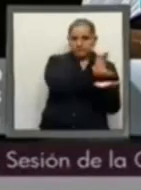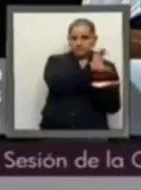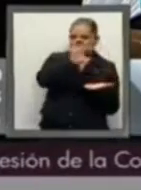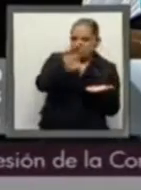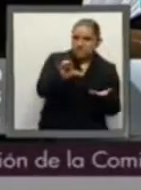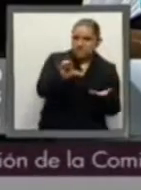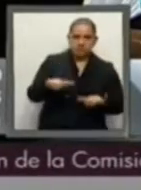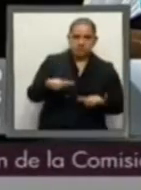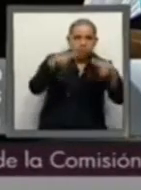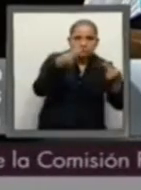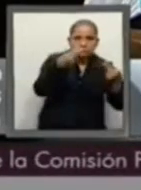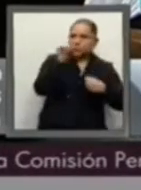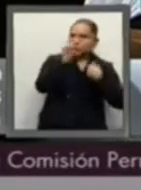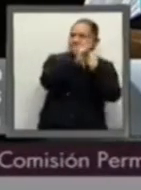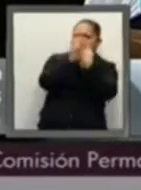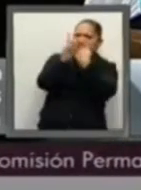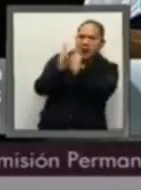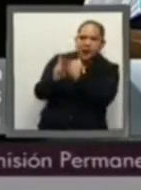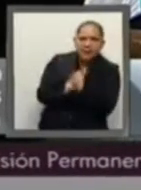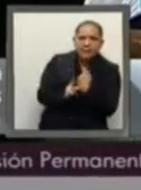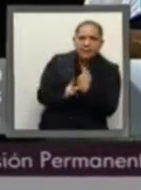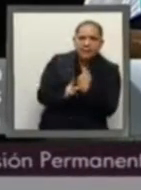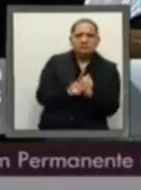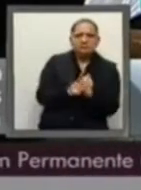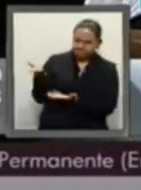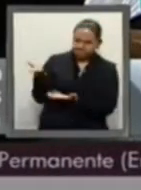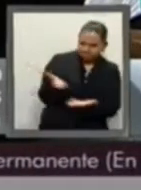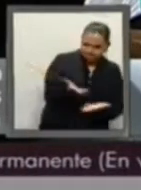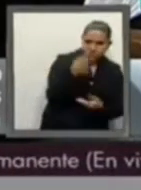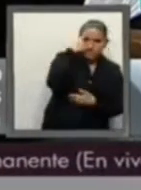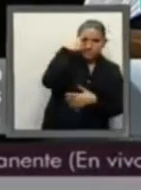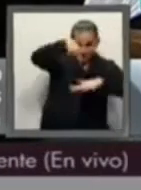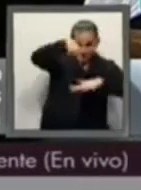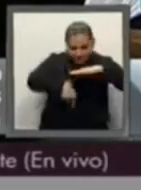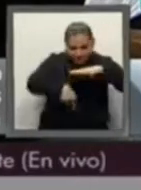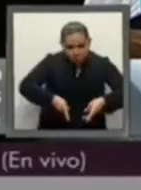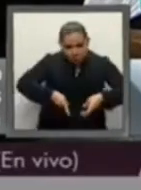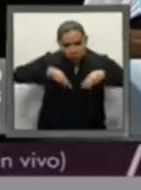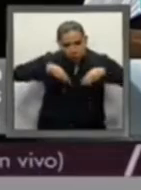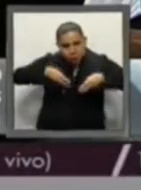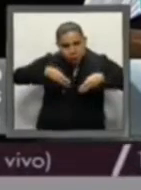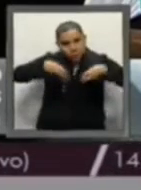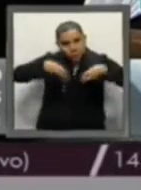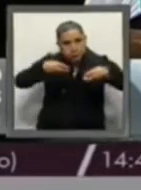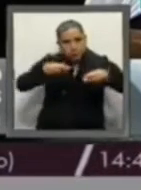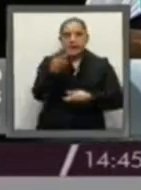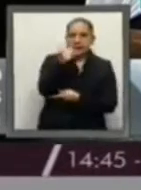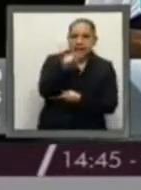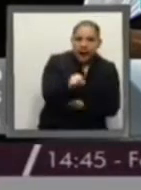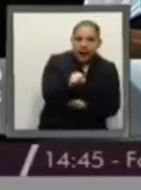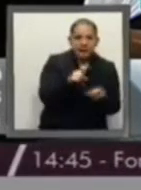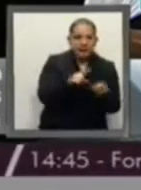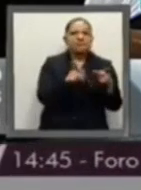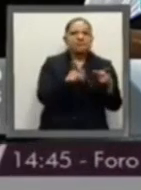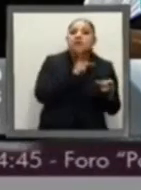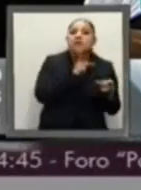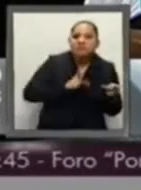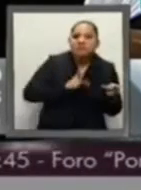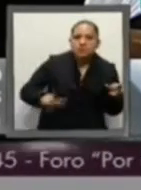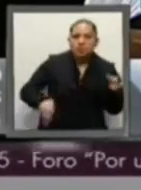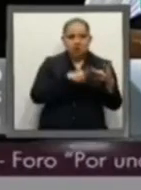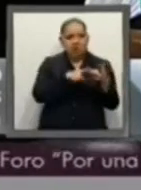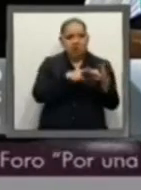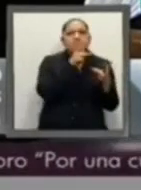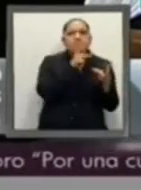nacional en extracción de gas de petróleo en refinación si no estaba el cobro